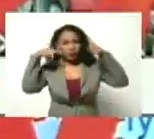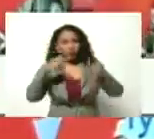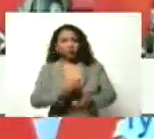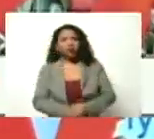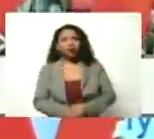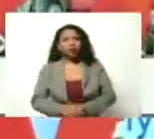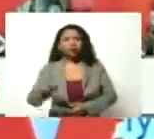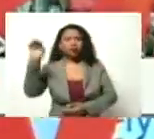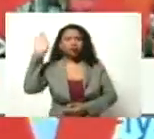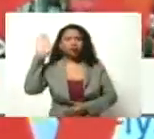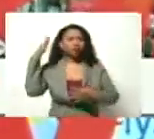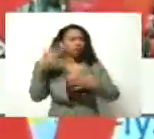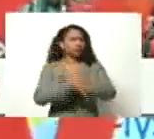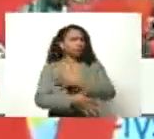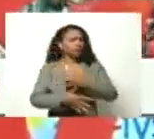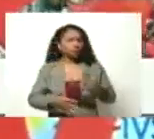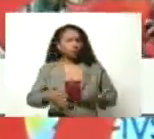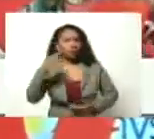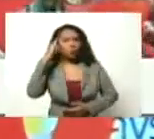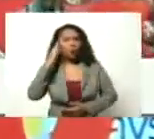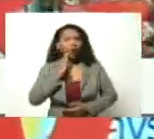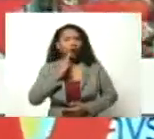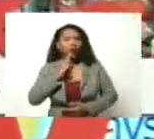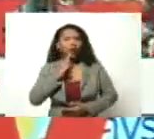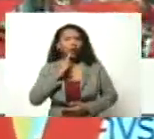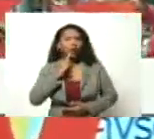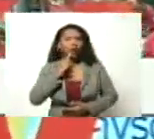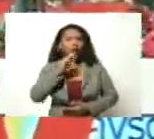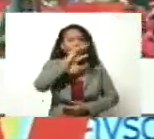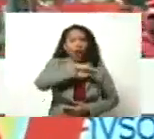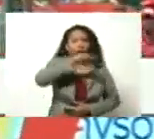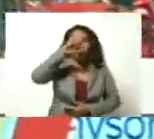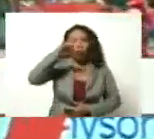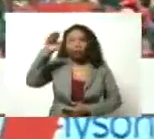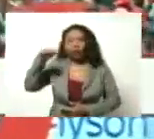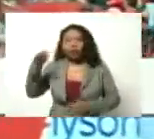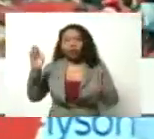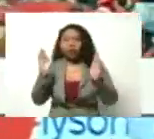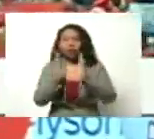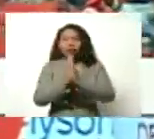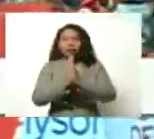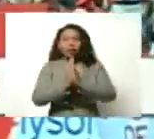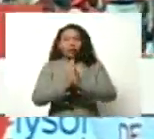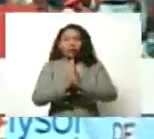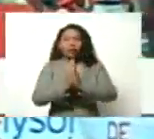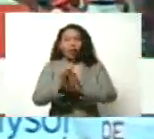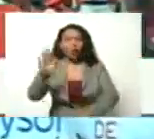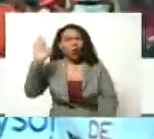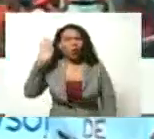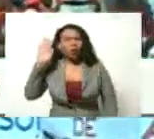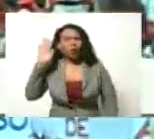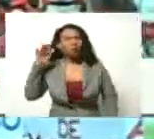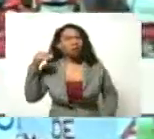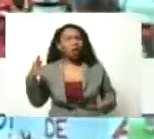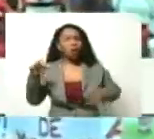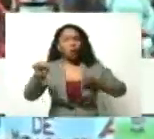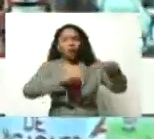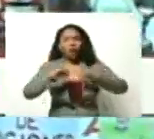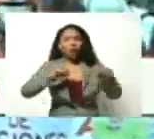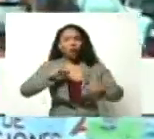el juramento de Bolívar en el monte sacro es el juramento del movimiento